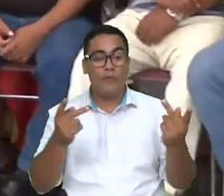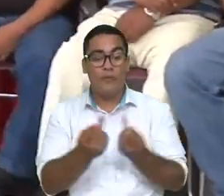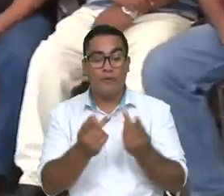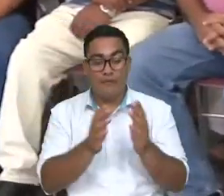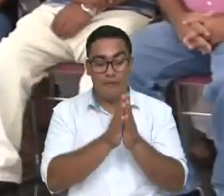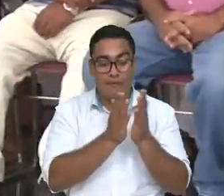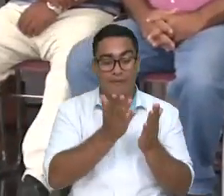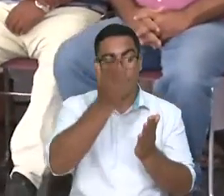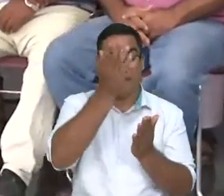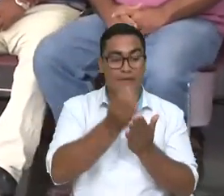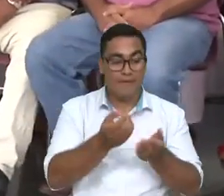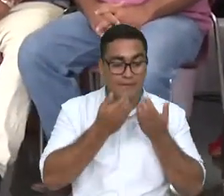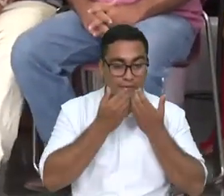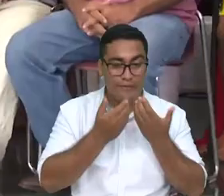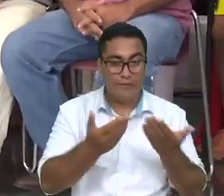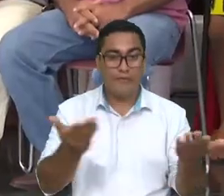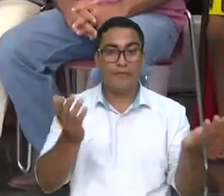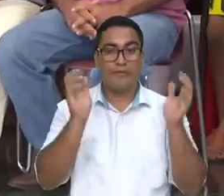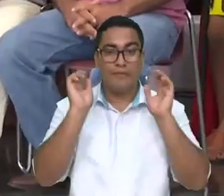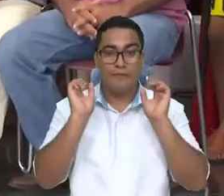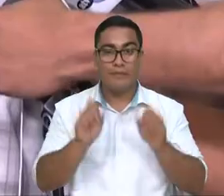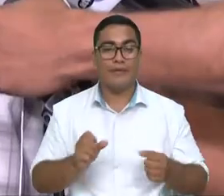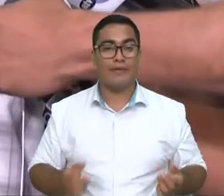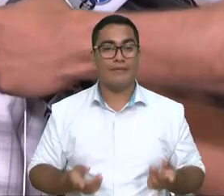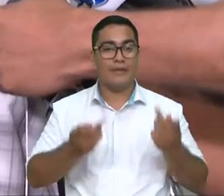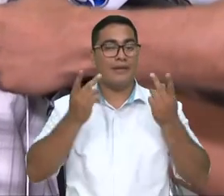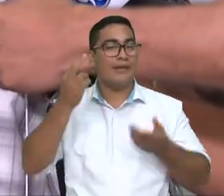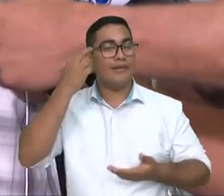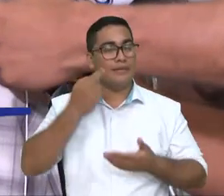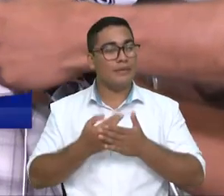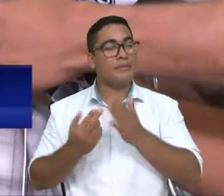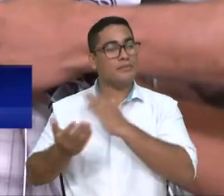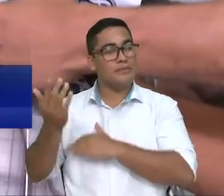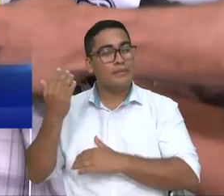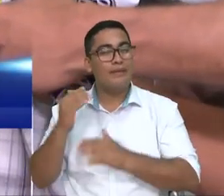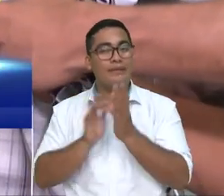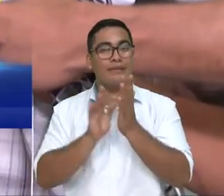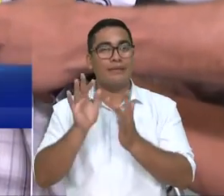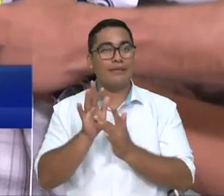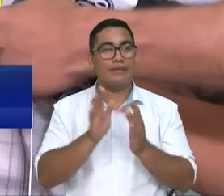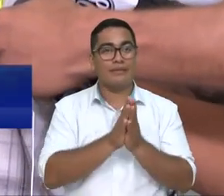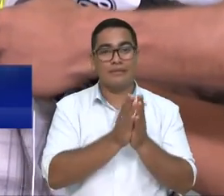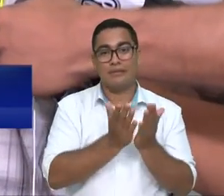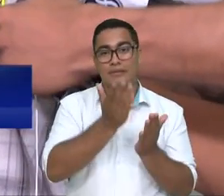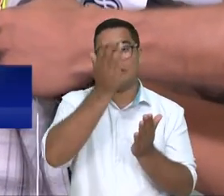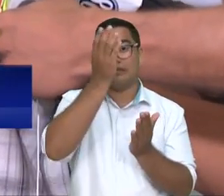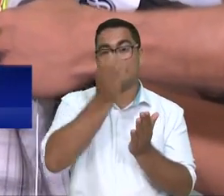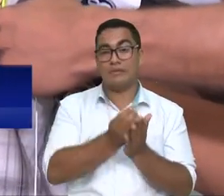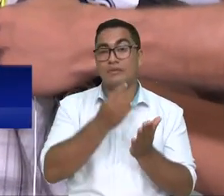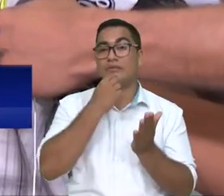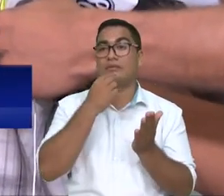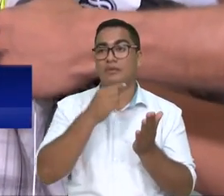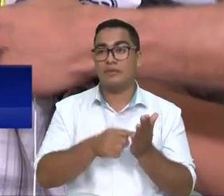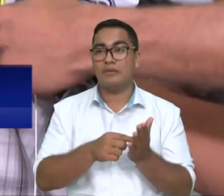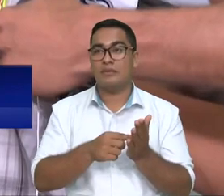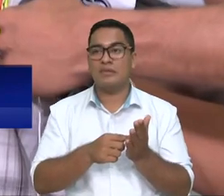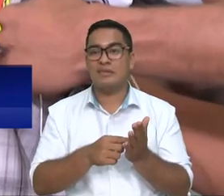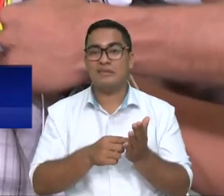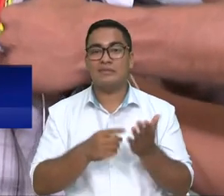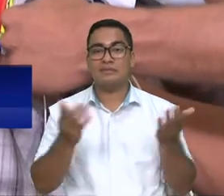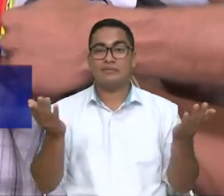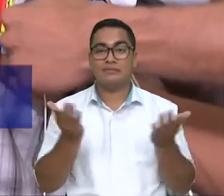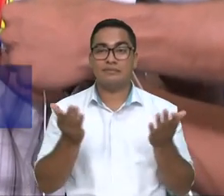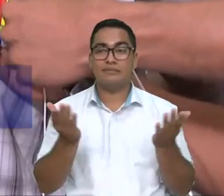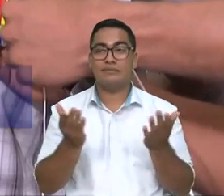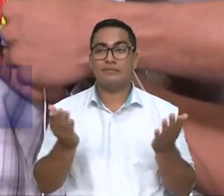esta manera, para que podamos vivir todas esas escenas que vivió nuestro Señor Jesucristo y pues que nuestra gente reflexiones